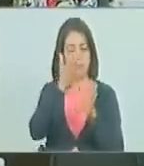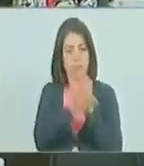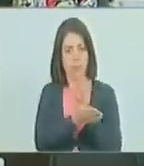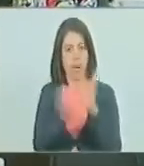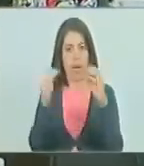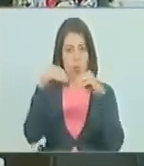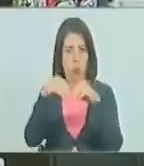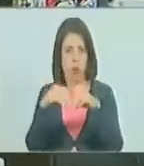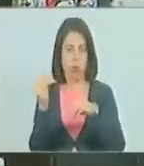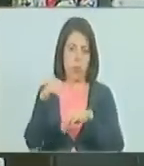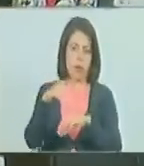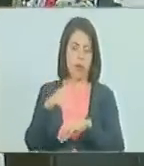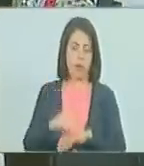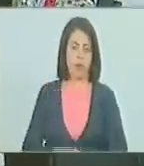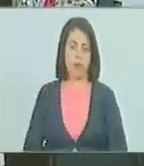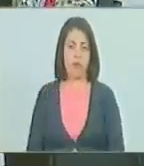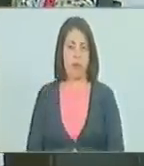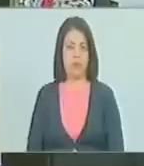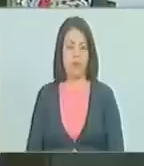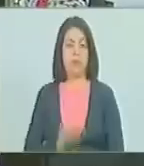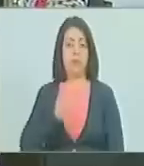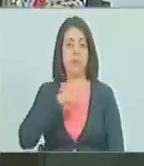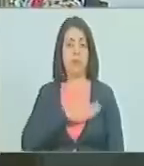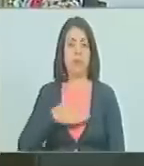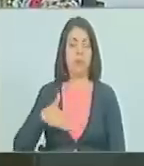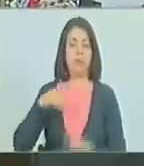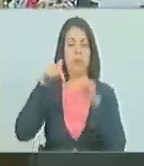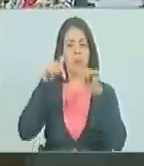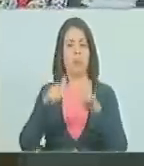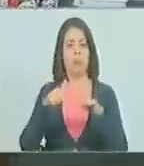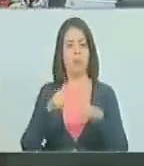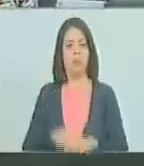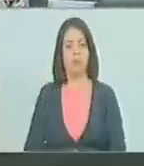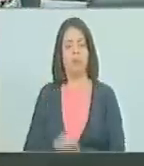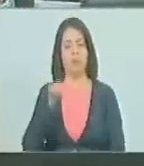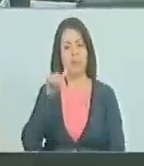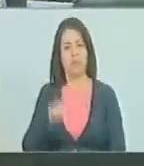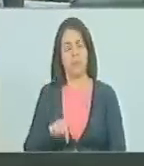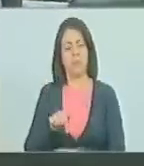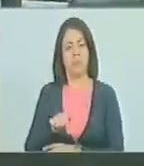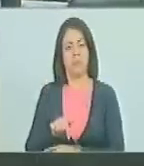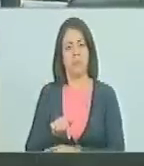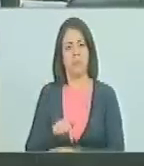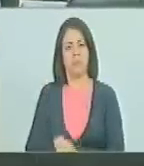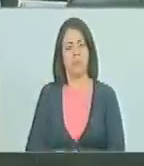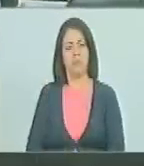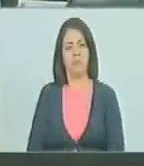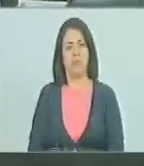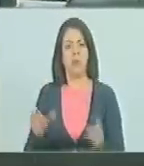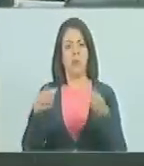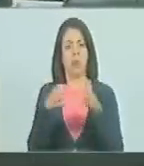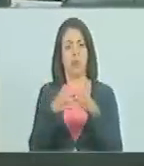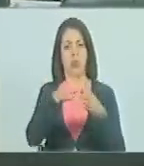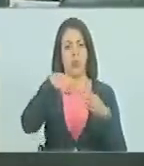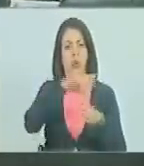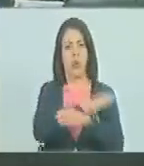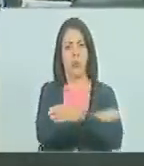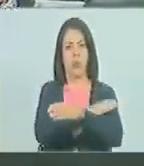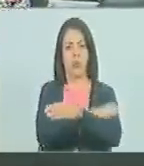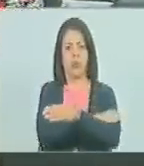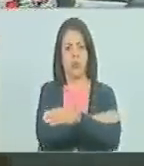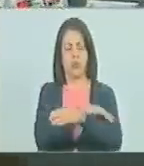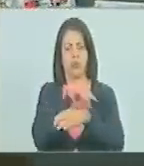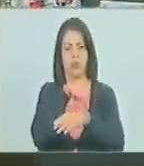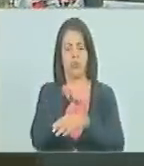de los acuerdos. Nosotros queremos hoy, desde esta fracción parlamentaria, desde